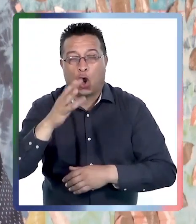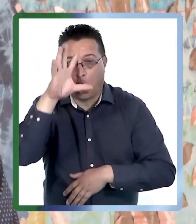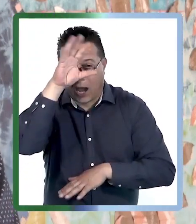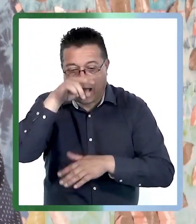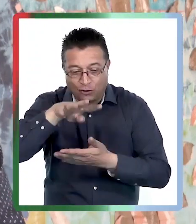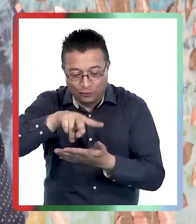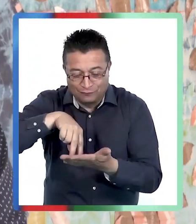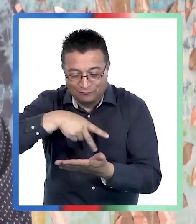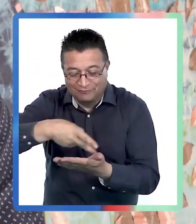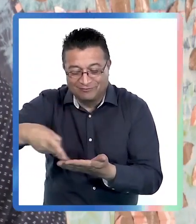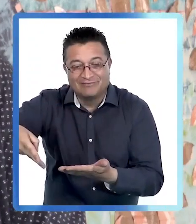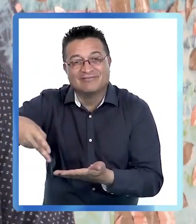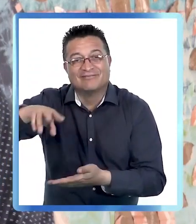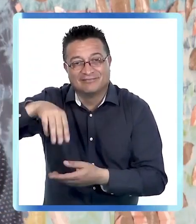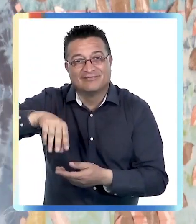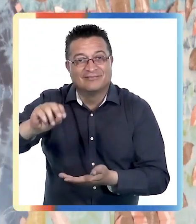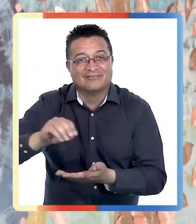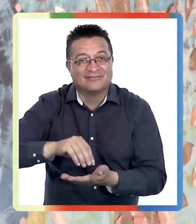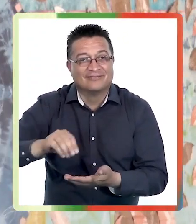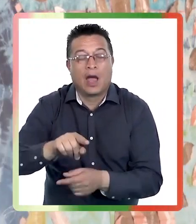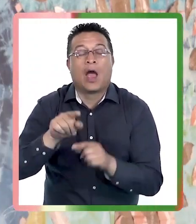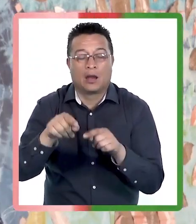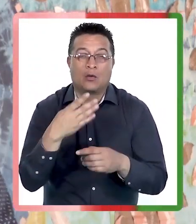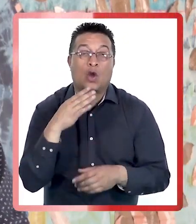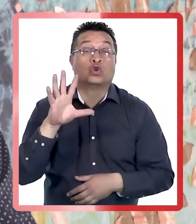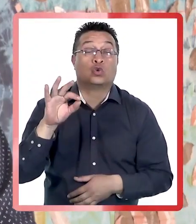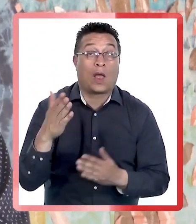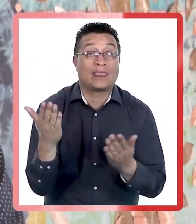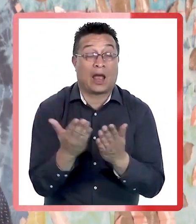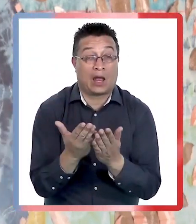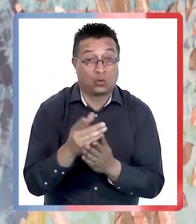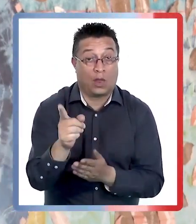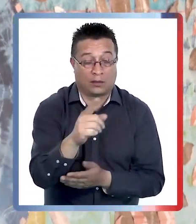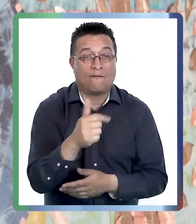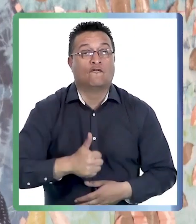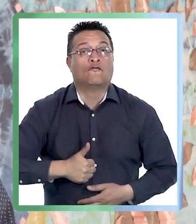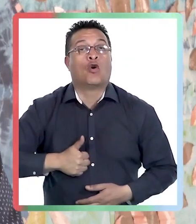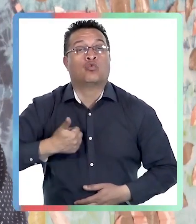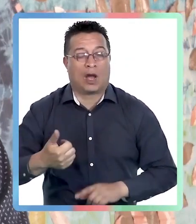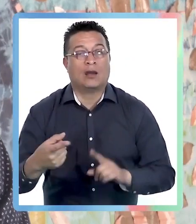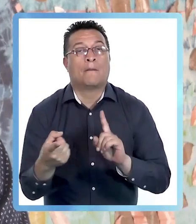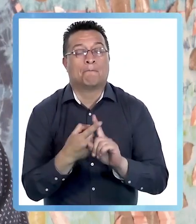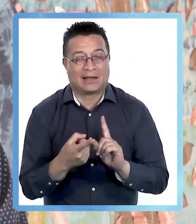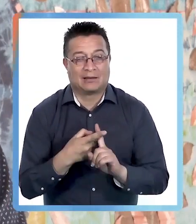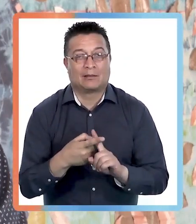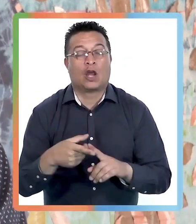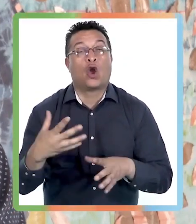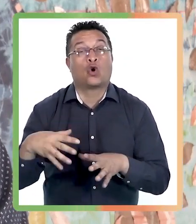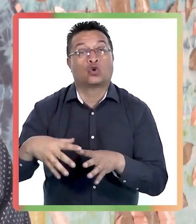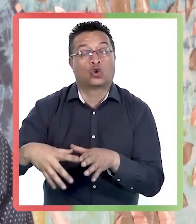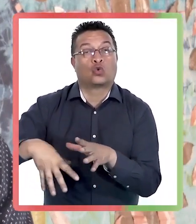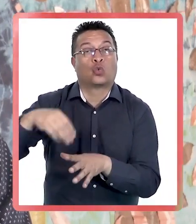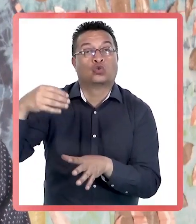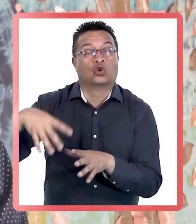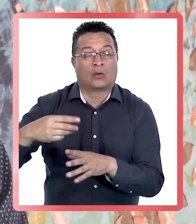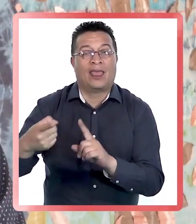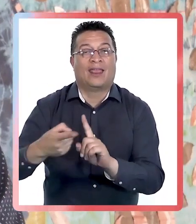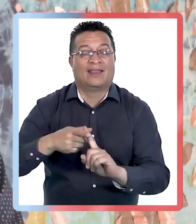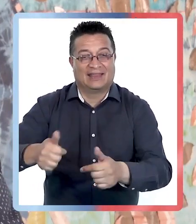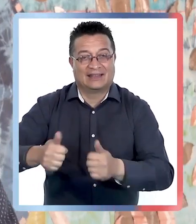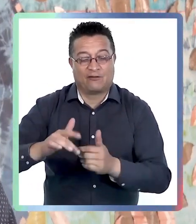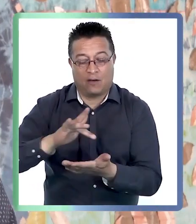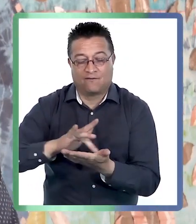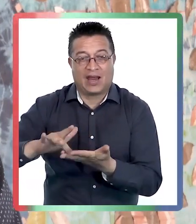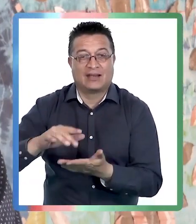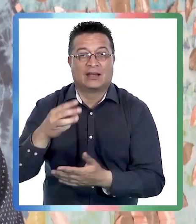o el gato y por otro lado vinculamos a 50 alumnos que voluntariamente participan en el concurso